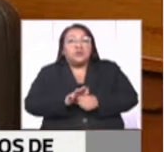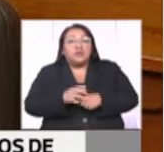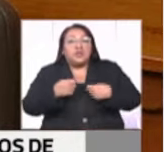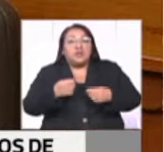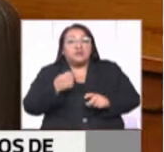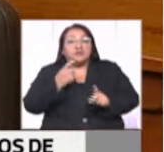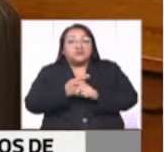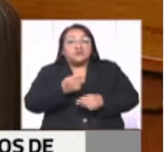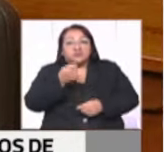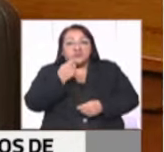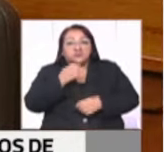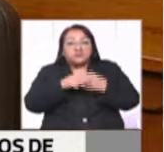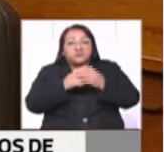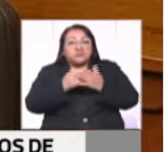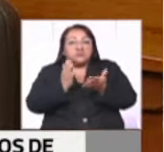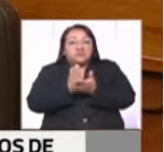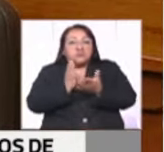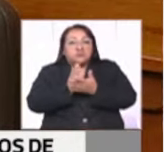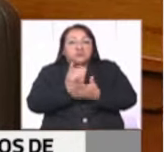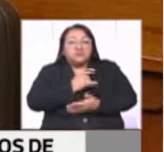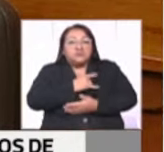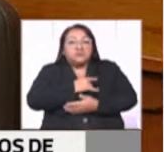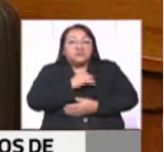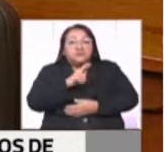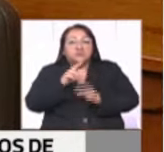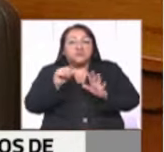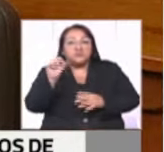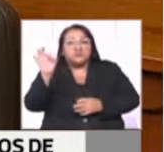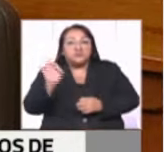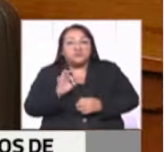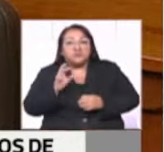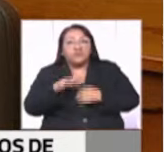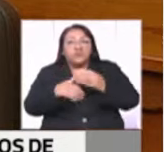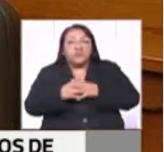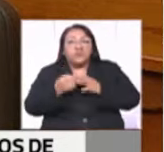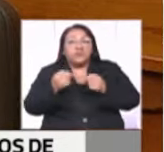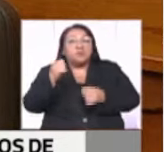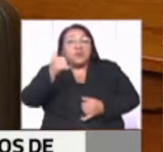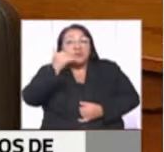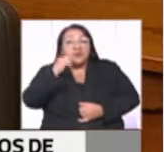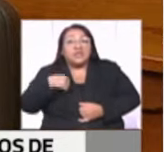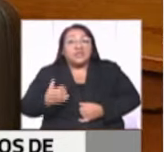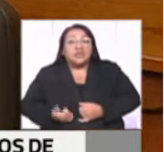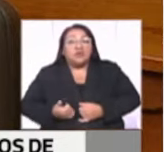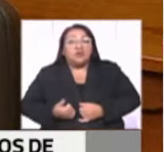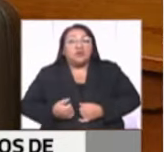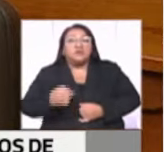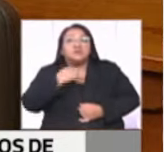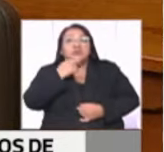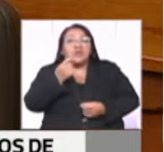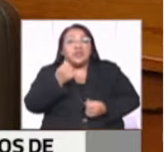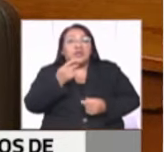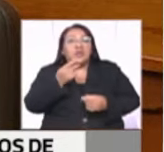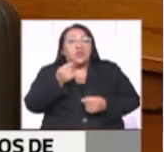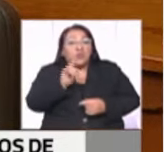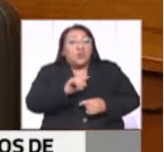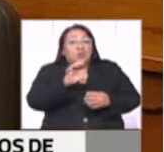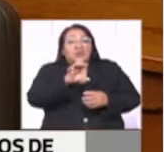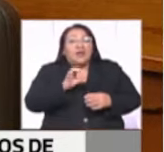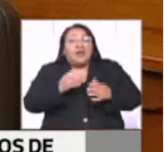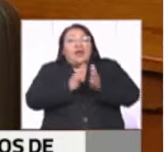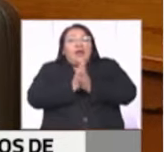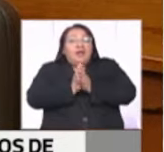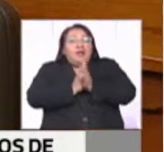como comida, ropa, colegio, universidad el 26%, como hoy me llamó una señora que con este dinero, esta platita, va a